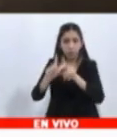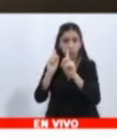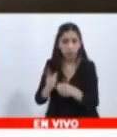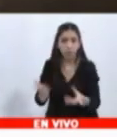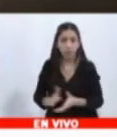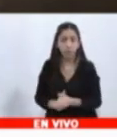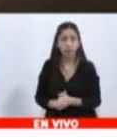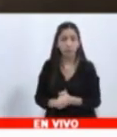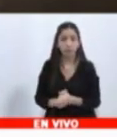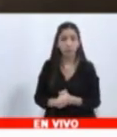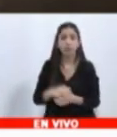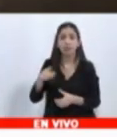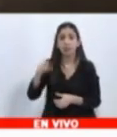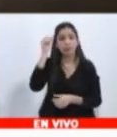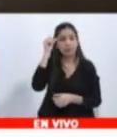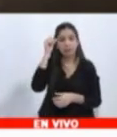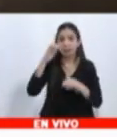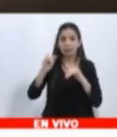el debate técnico,